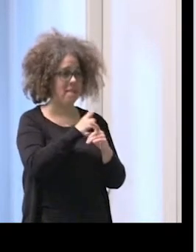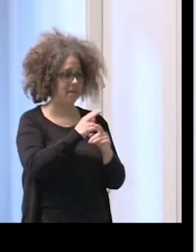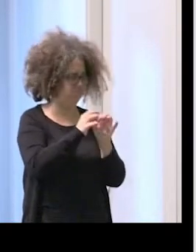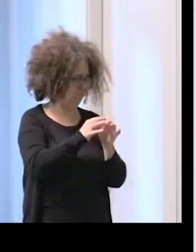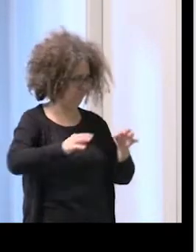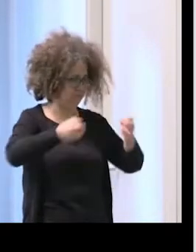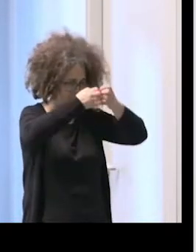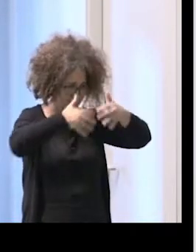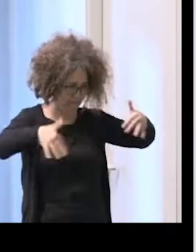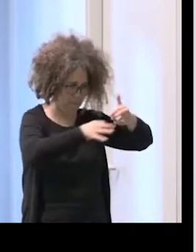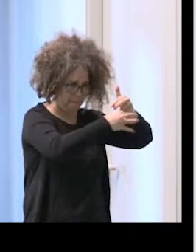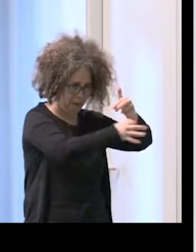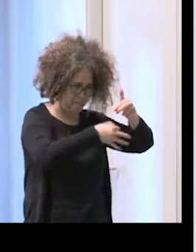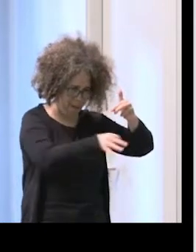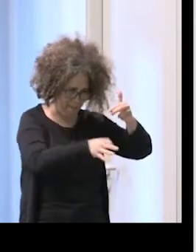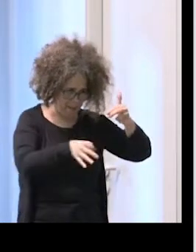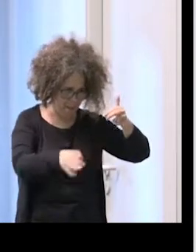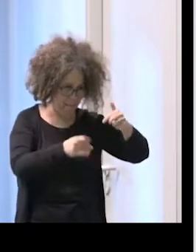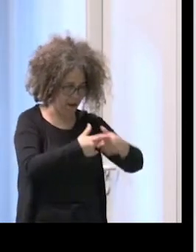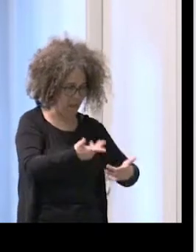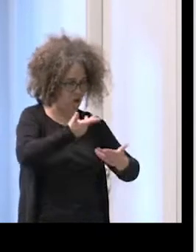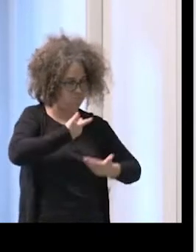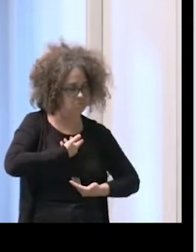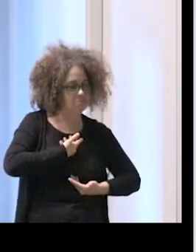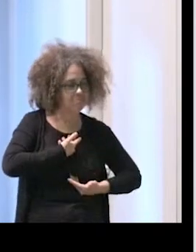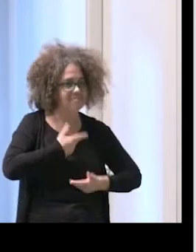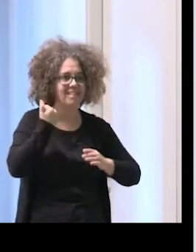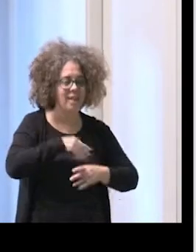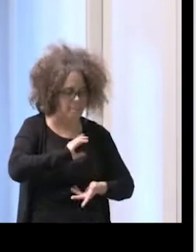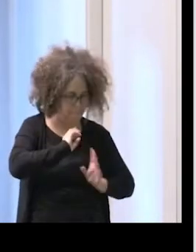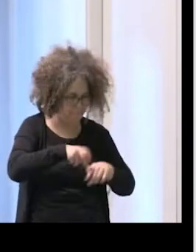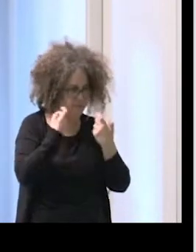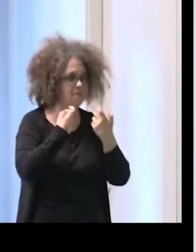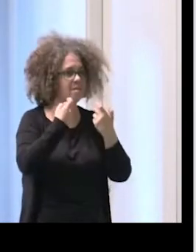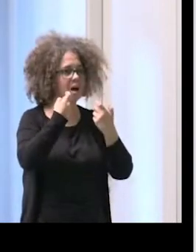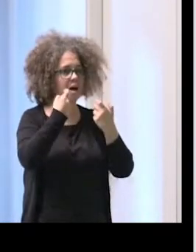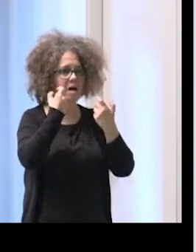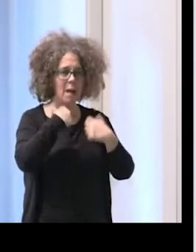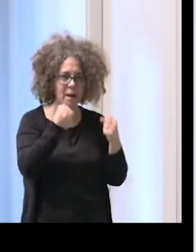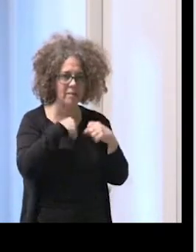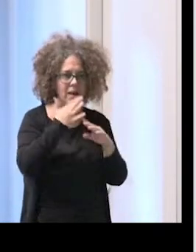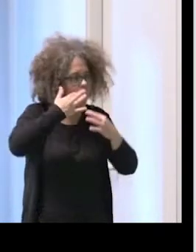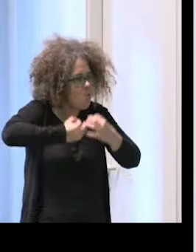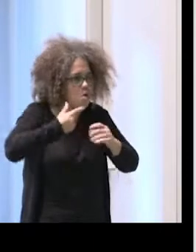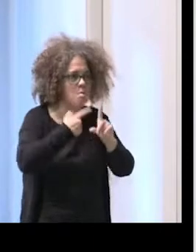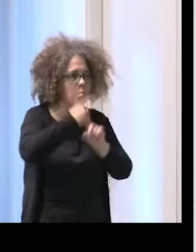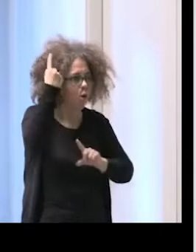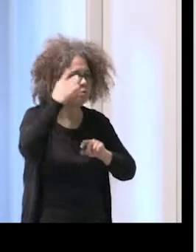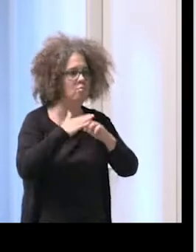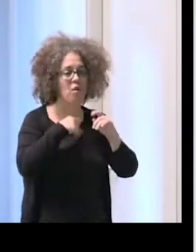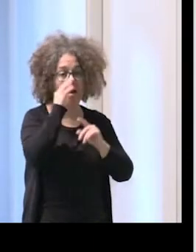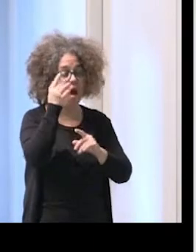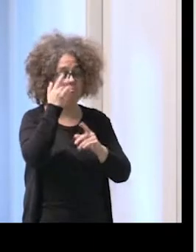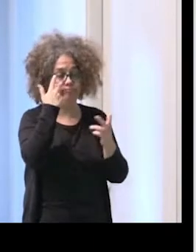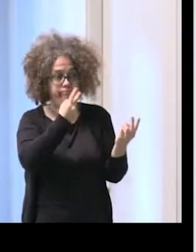regenerativa han impactado en mejorar la práctica médica a un nivel que años atrás